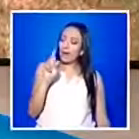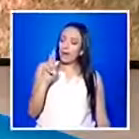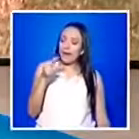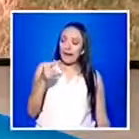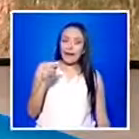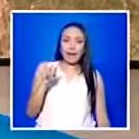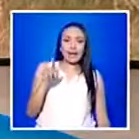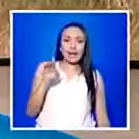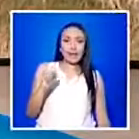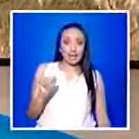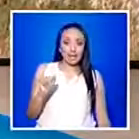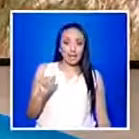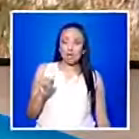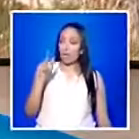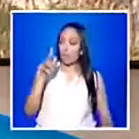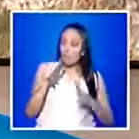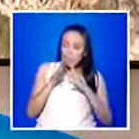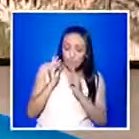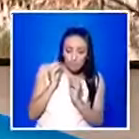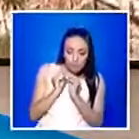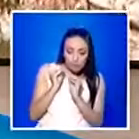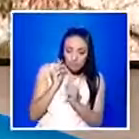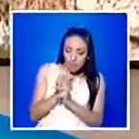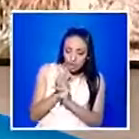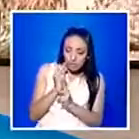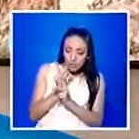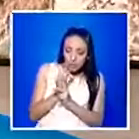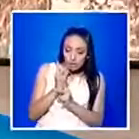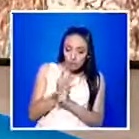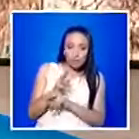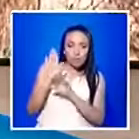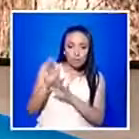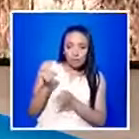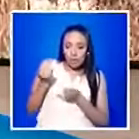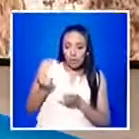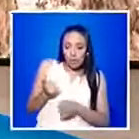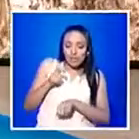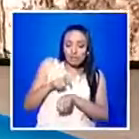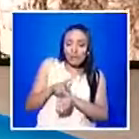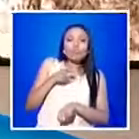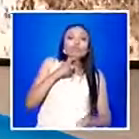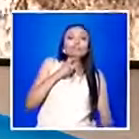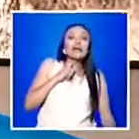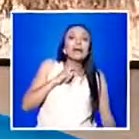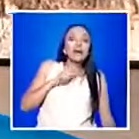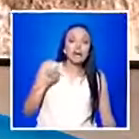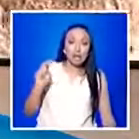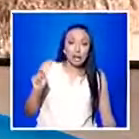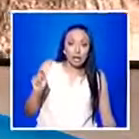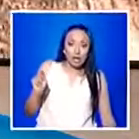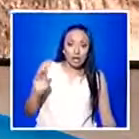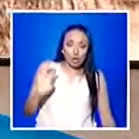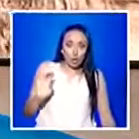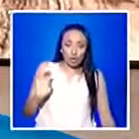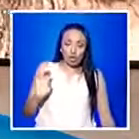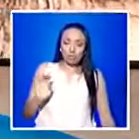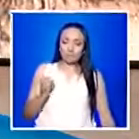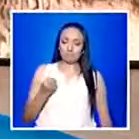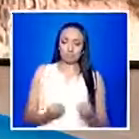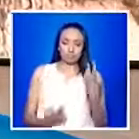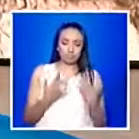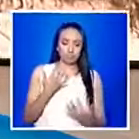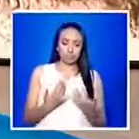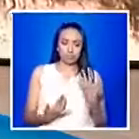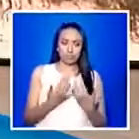punto muy, muy peligroso, sobre todo en esta época seca que se están generando constantemente incendios forestales.